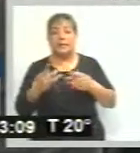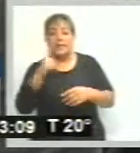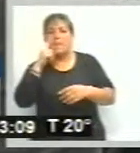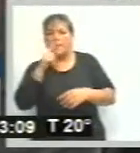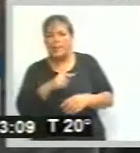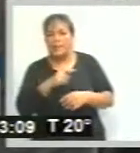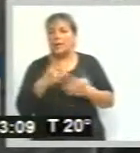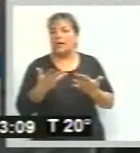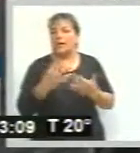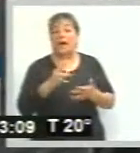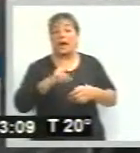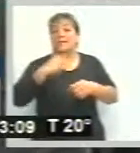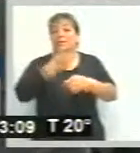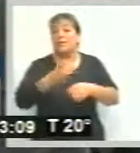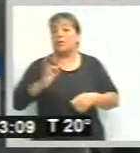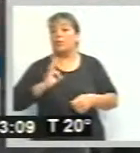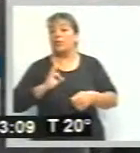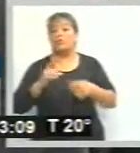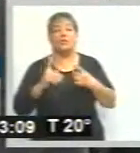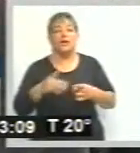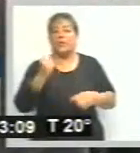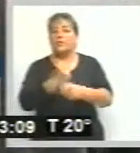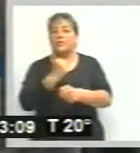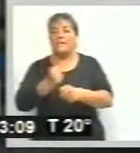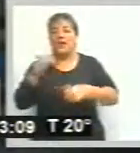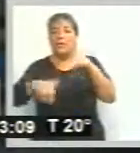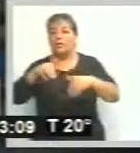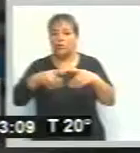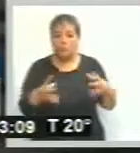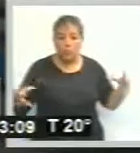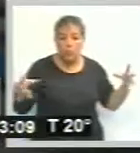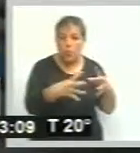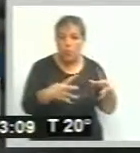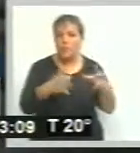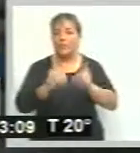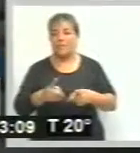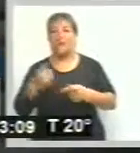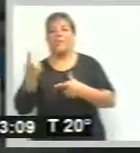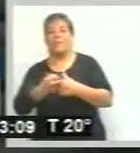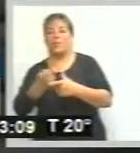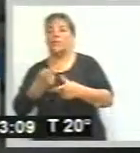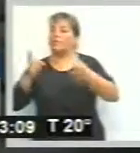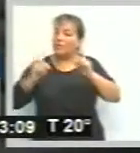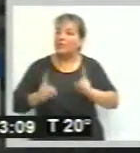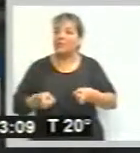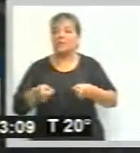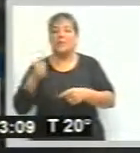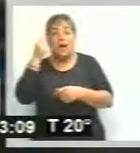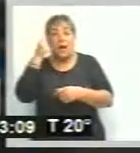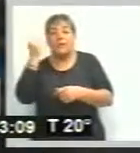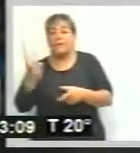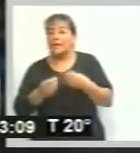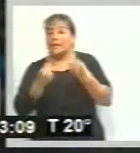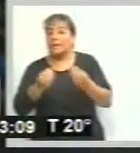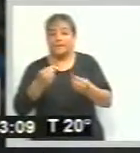porque al segundo año ya hay una dinámica electoral que, como esto es un cuerpo político, también afecta el trabajo. Entonces la idea es que